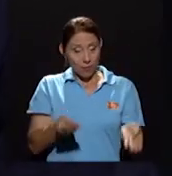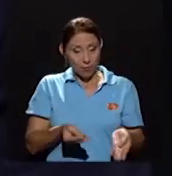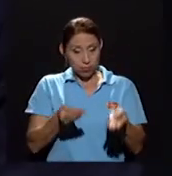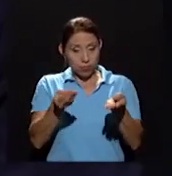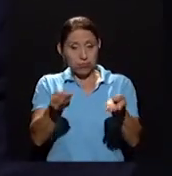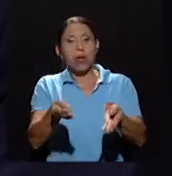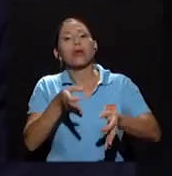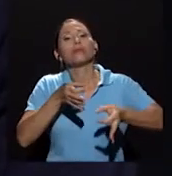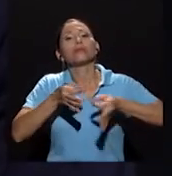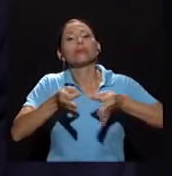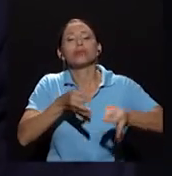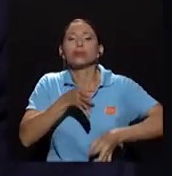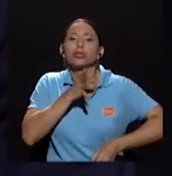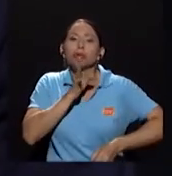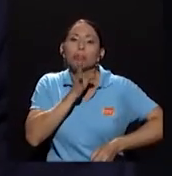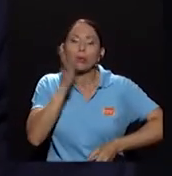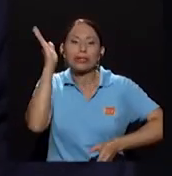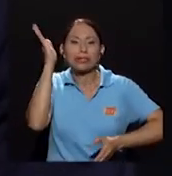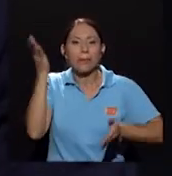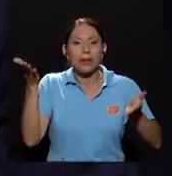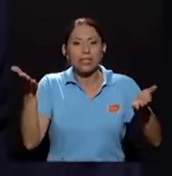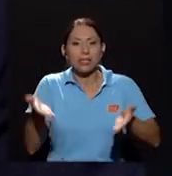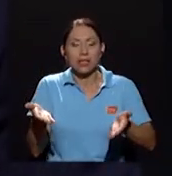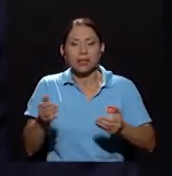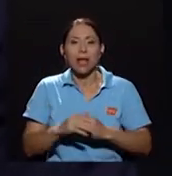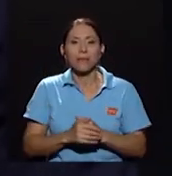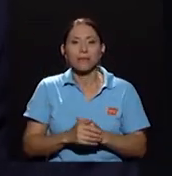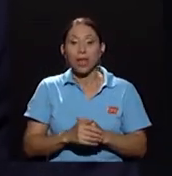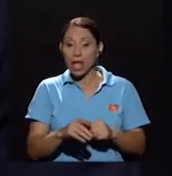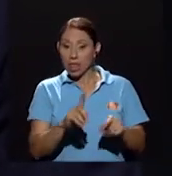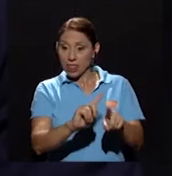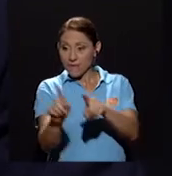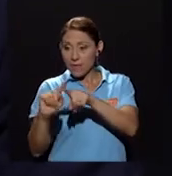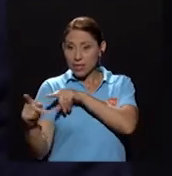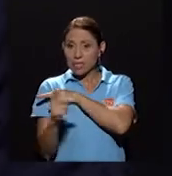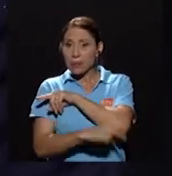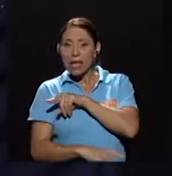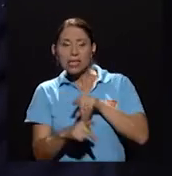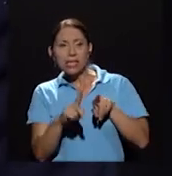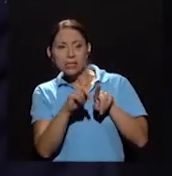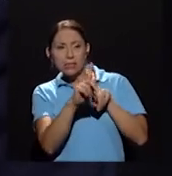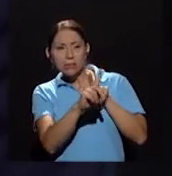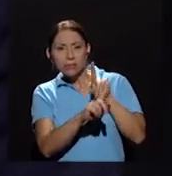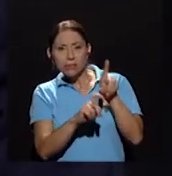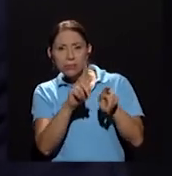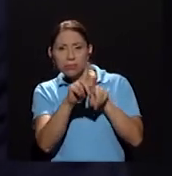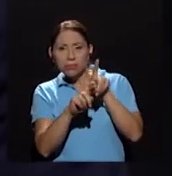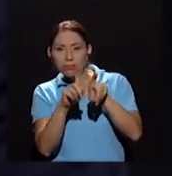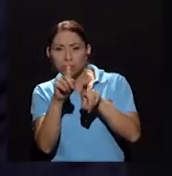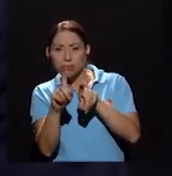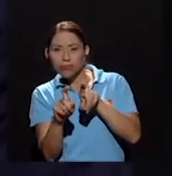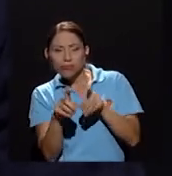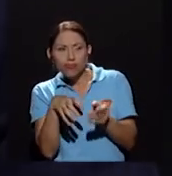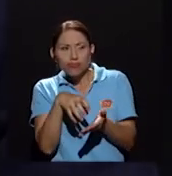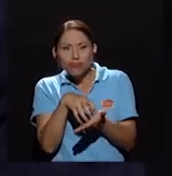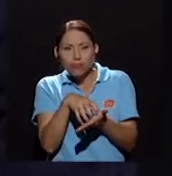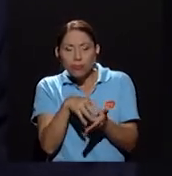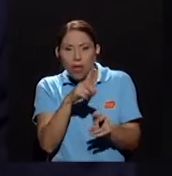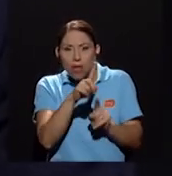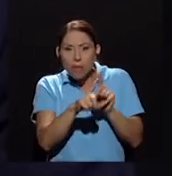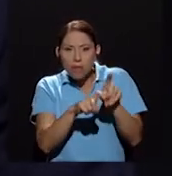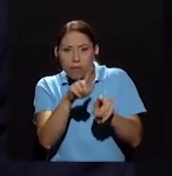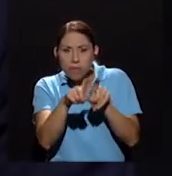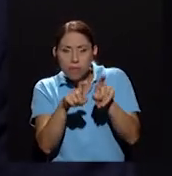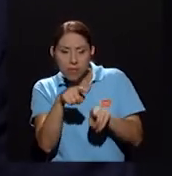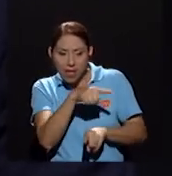países hacen preguntas cuestionamientos al comité